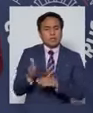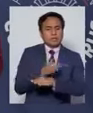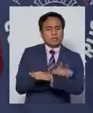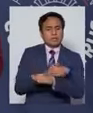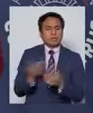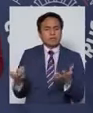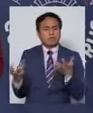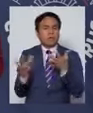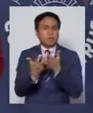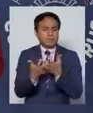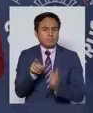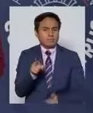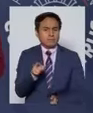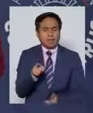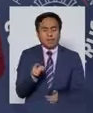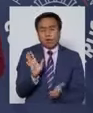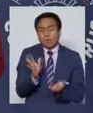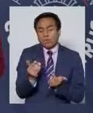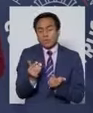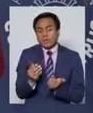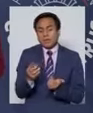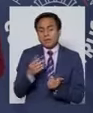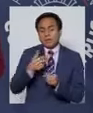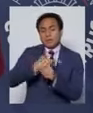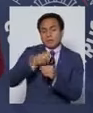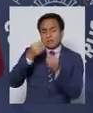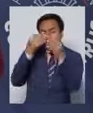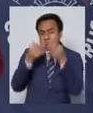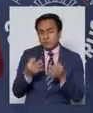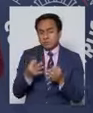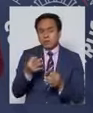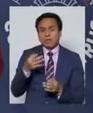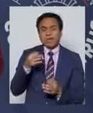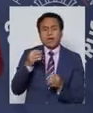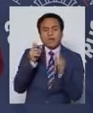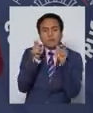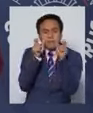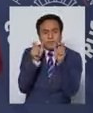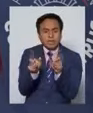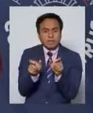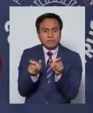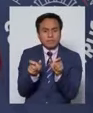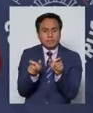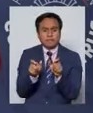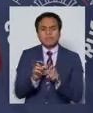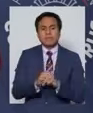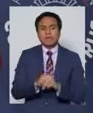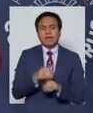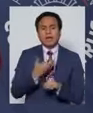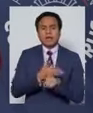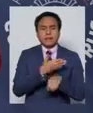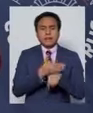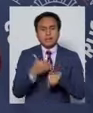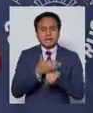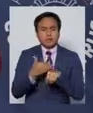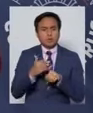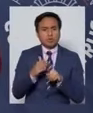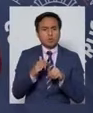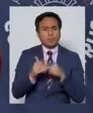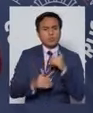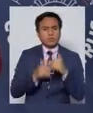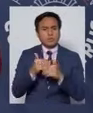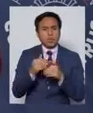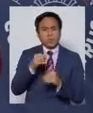clínicos compatibles, aunque estén a la espera del test confirmatorio para fines de vigilancia. Dado que existen retrasos en el procesamiento